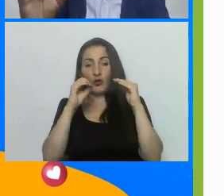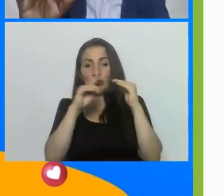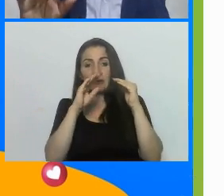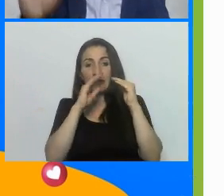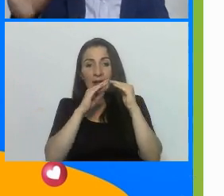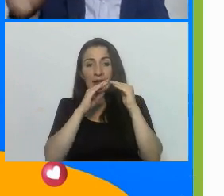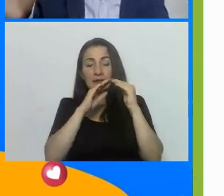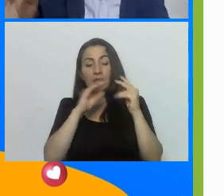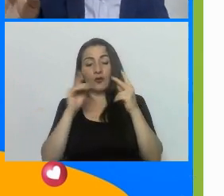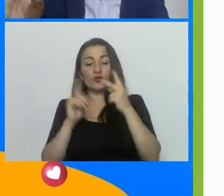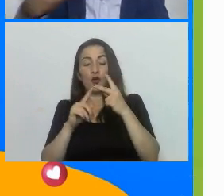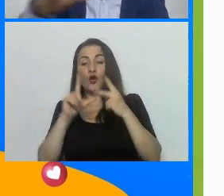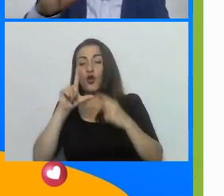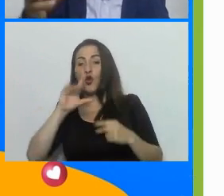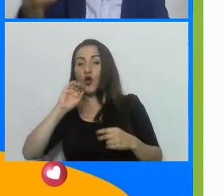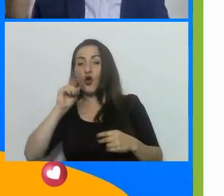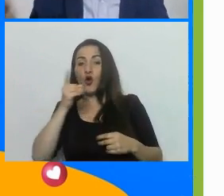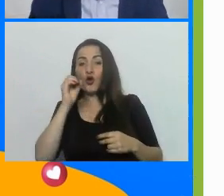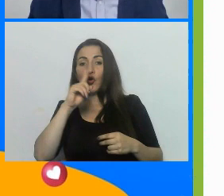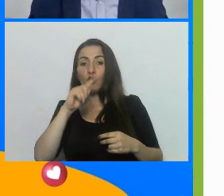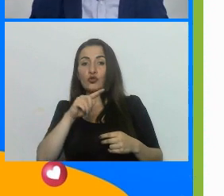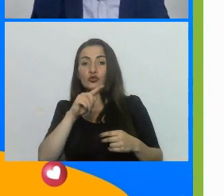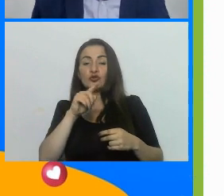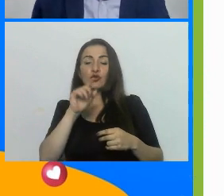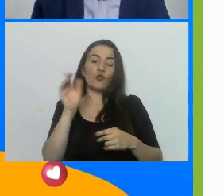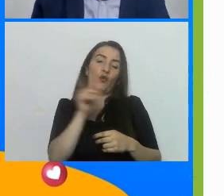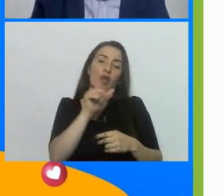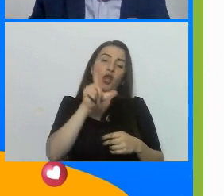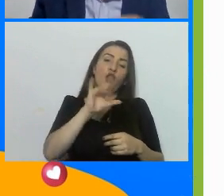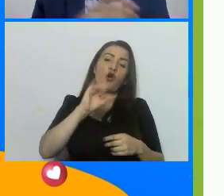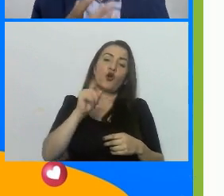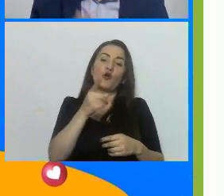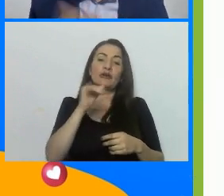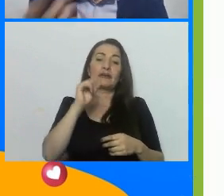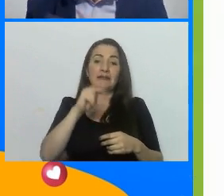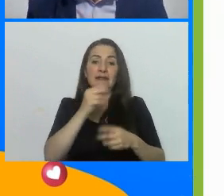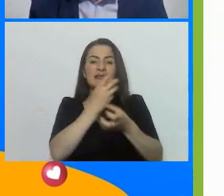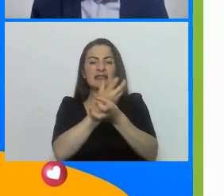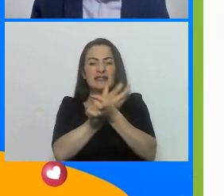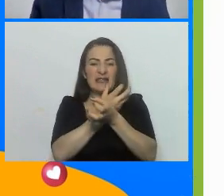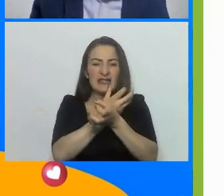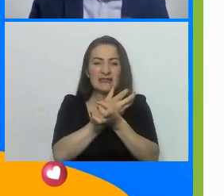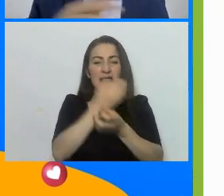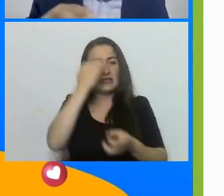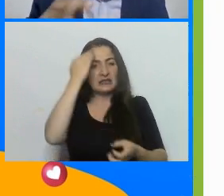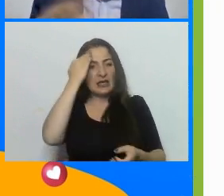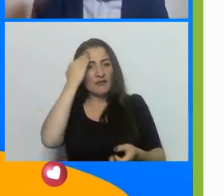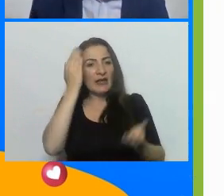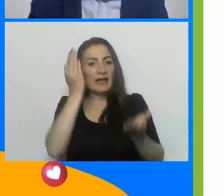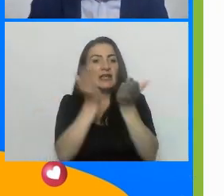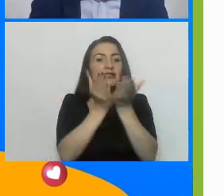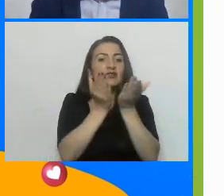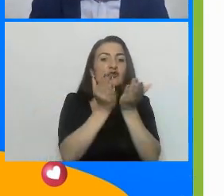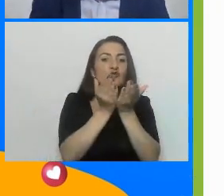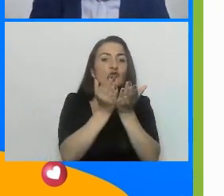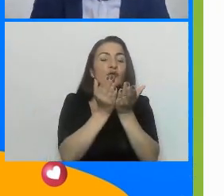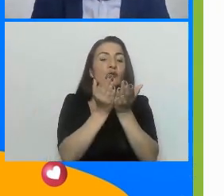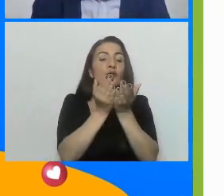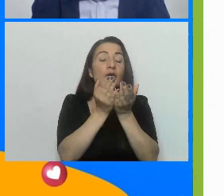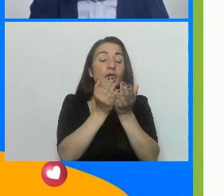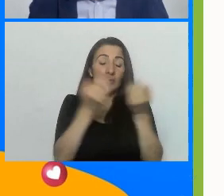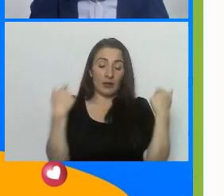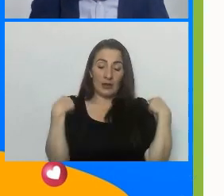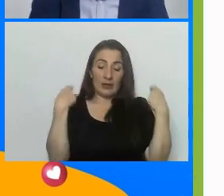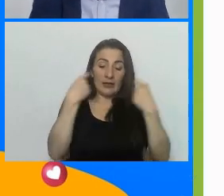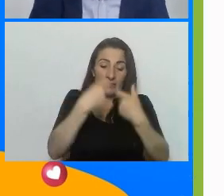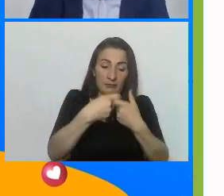logos, ecología, logos viene de logi, que significa ciencia, saber, estudio, que traducido pues al español, al